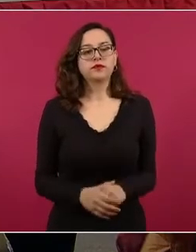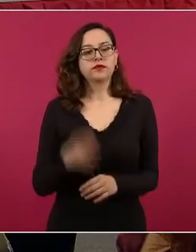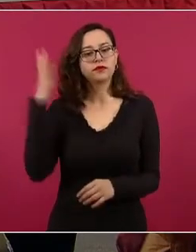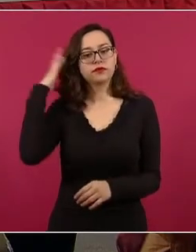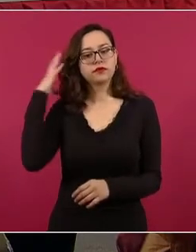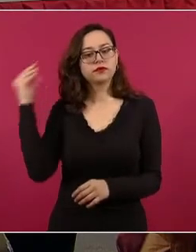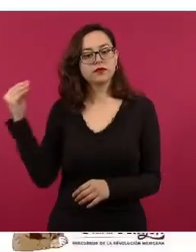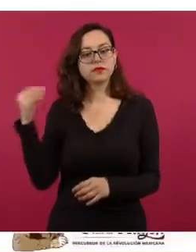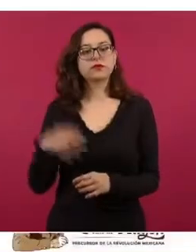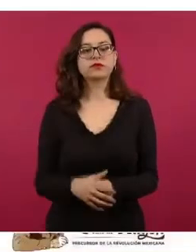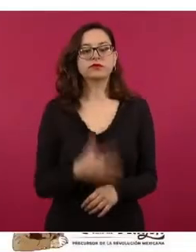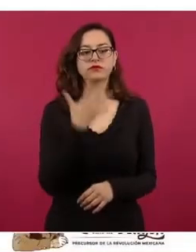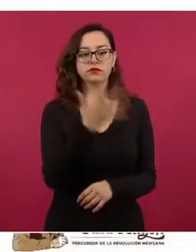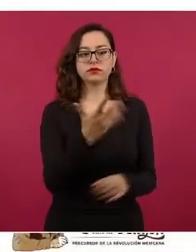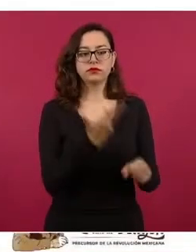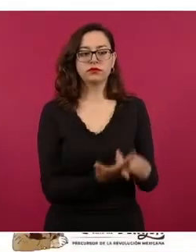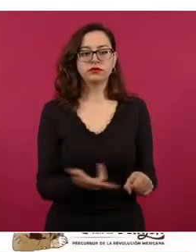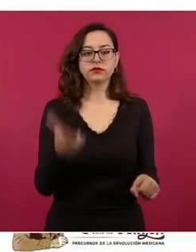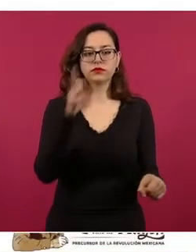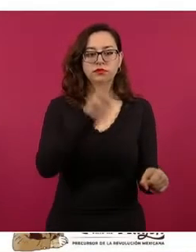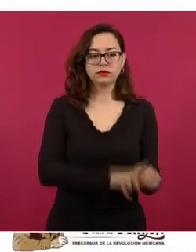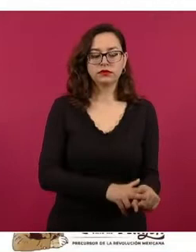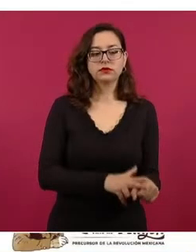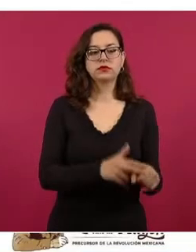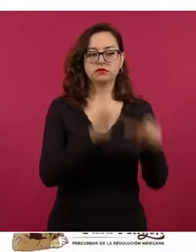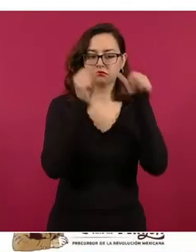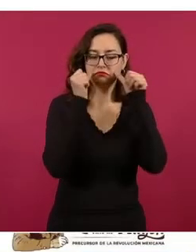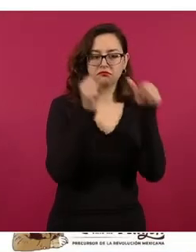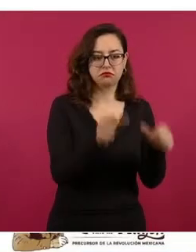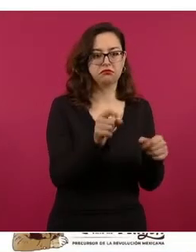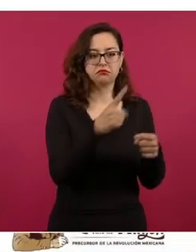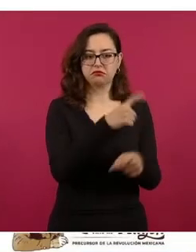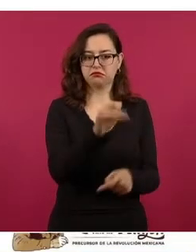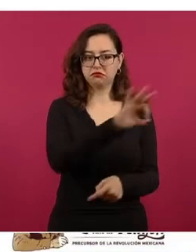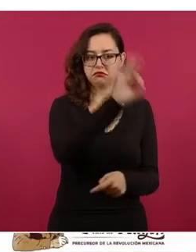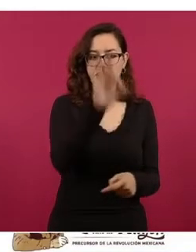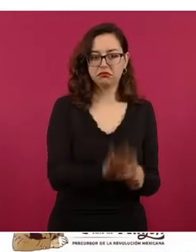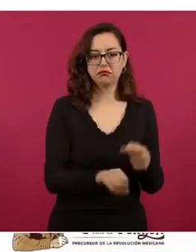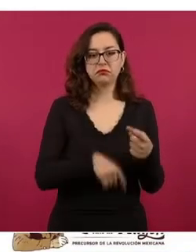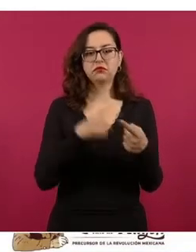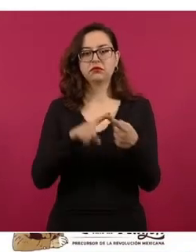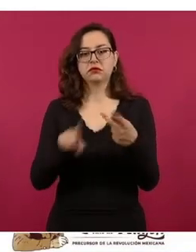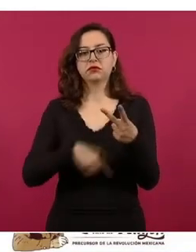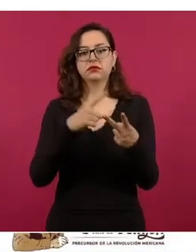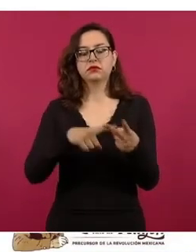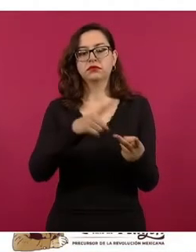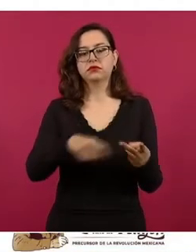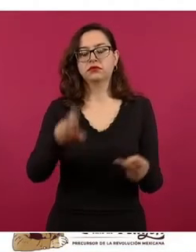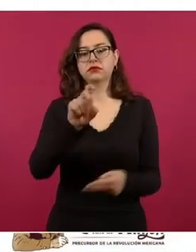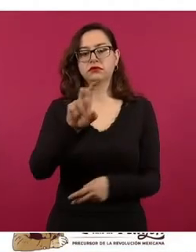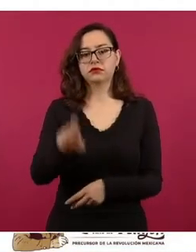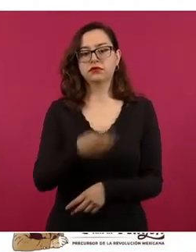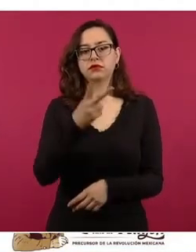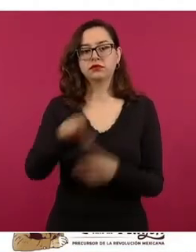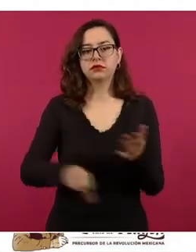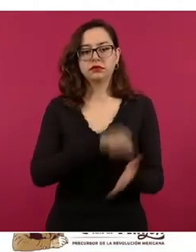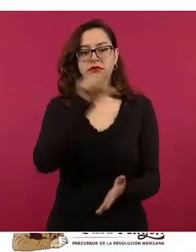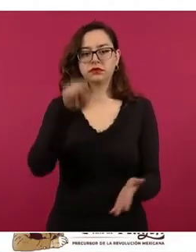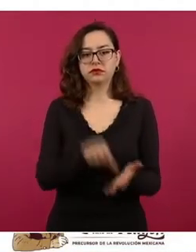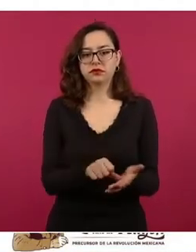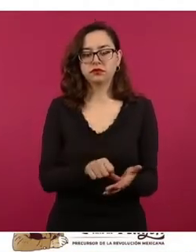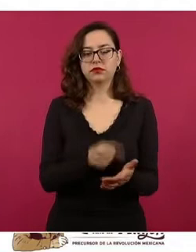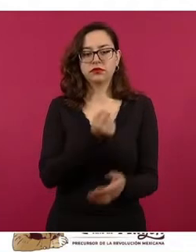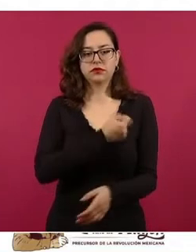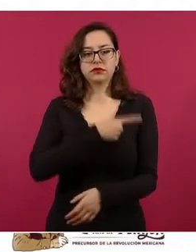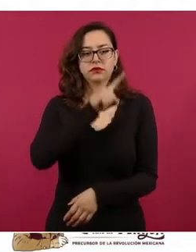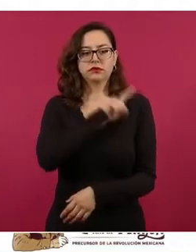presencia en los 5 hospitales y 132 centros de salud. Respecto a los médicos especialistas,